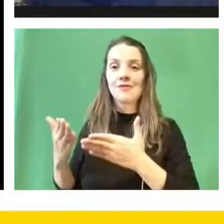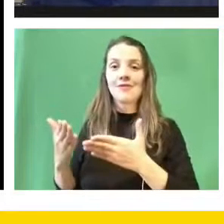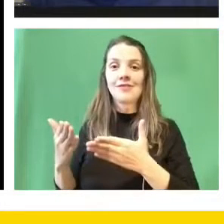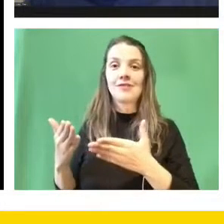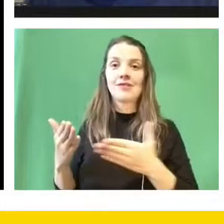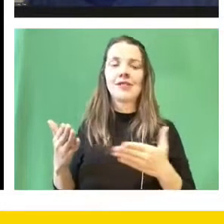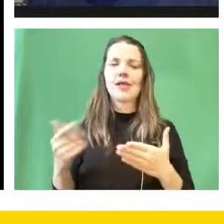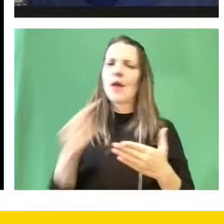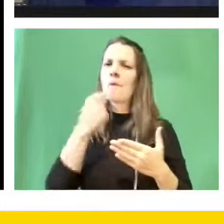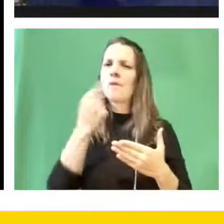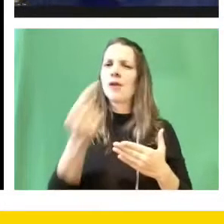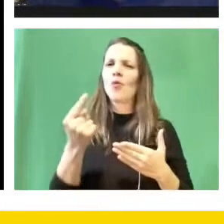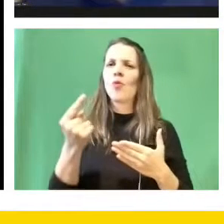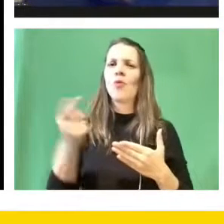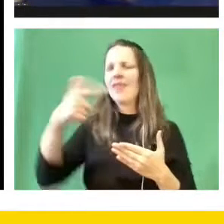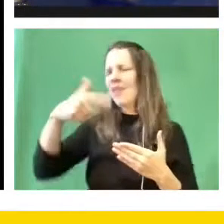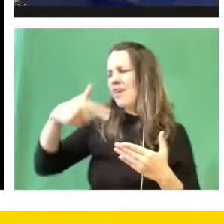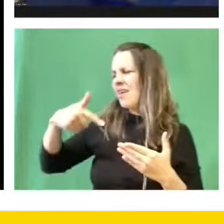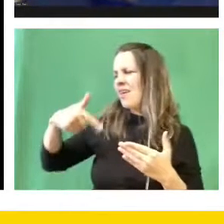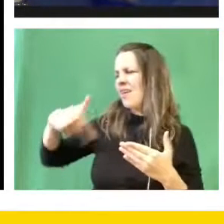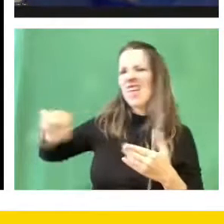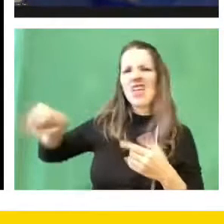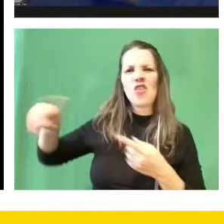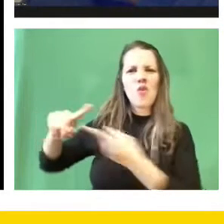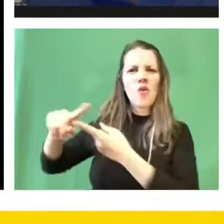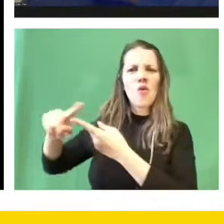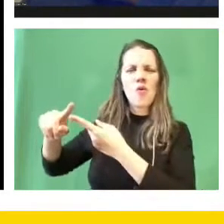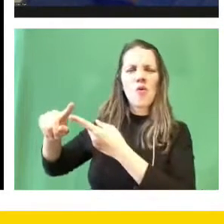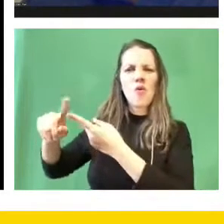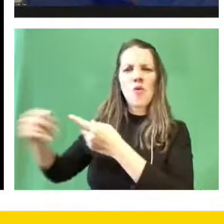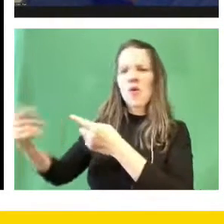la vinculación? Siguiente, por favor.